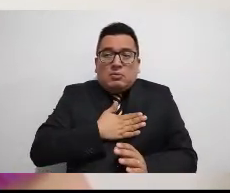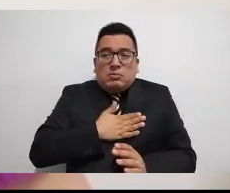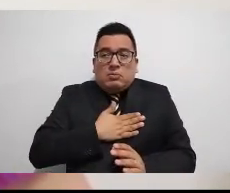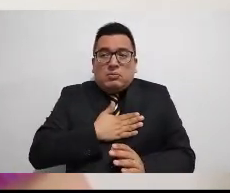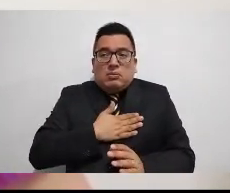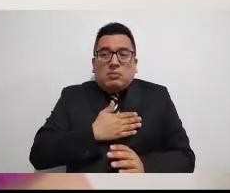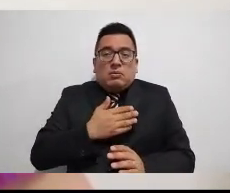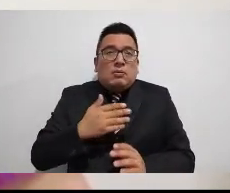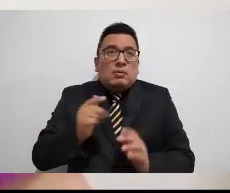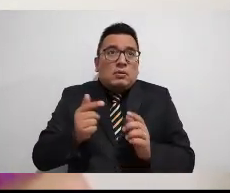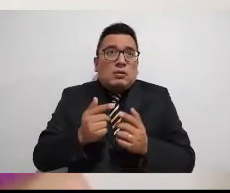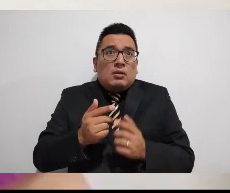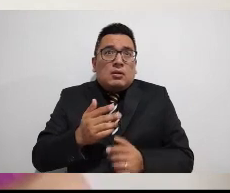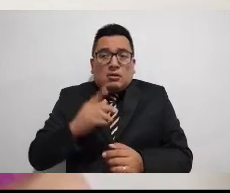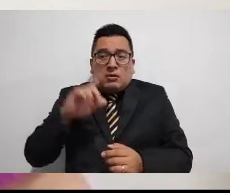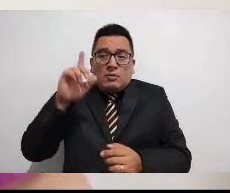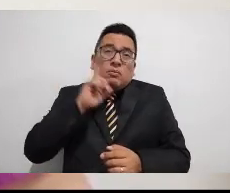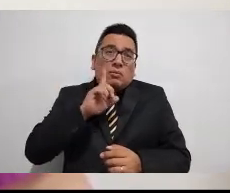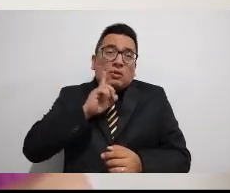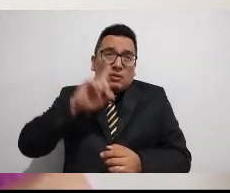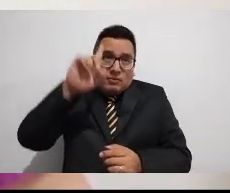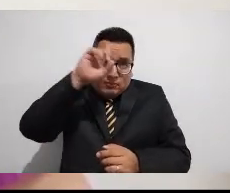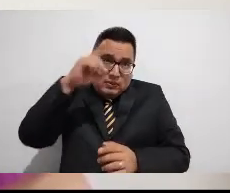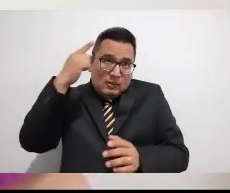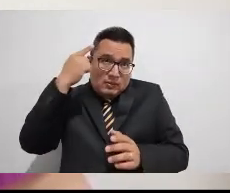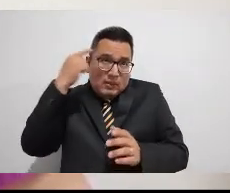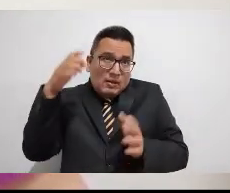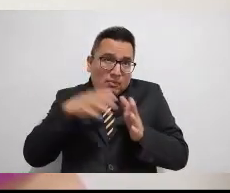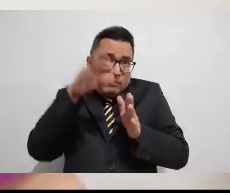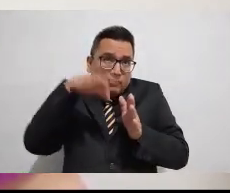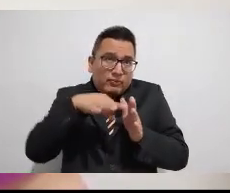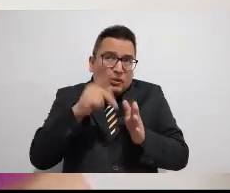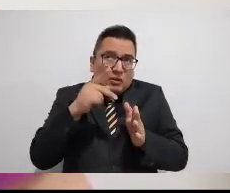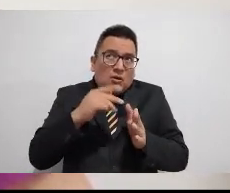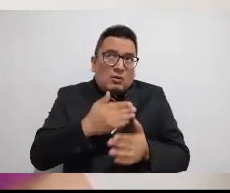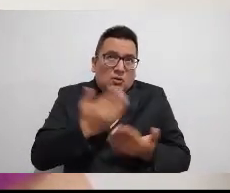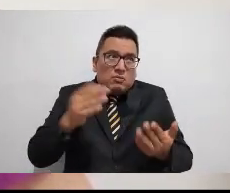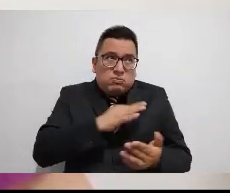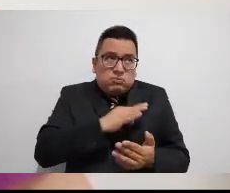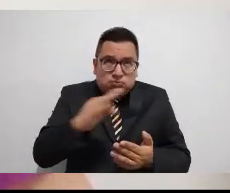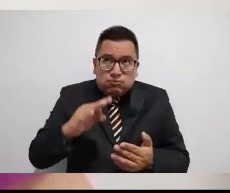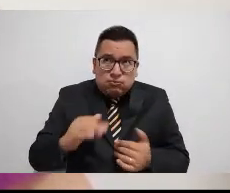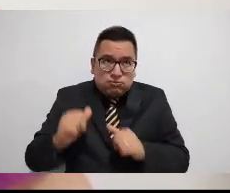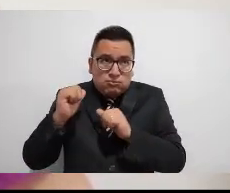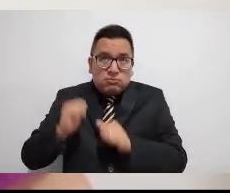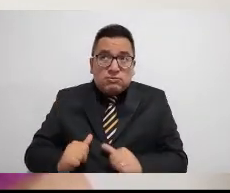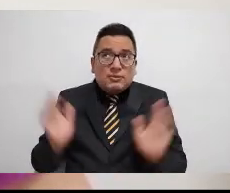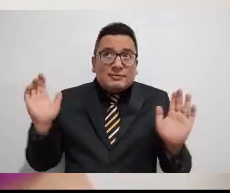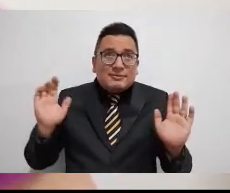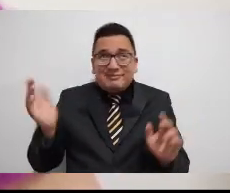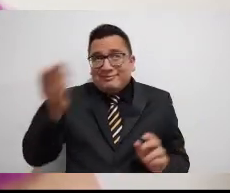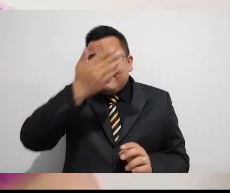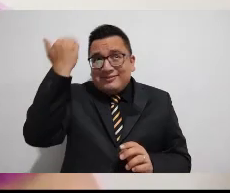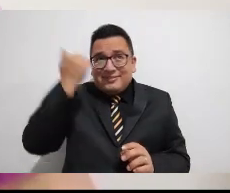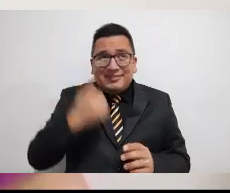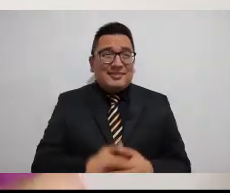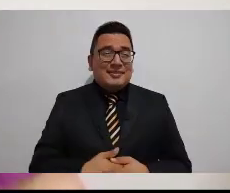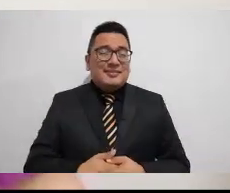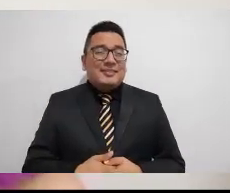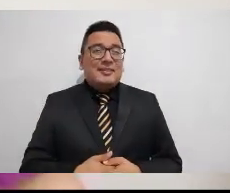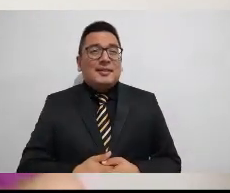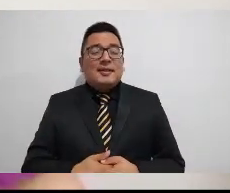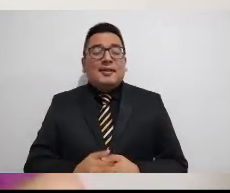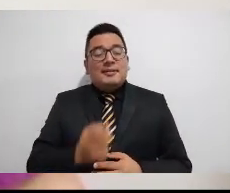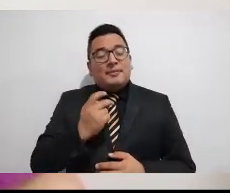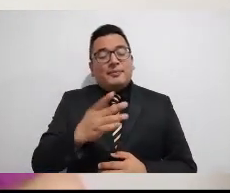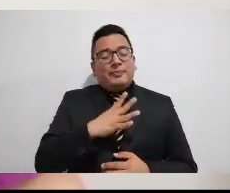cargo ahora en mi comunidad, soy consejera electoral, ¿no? Entonces, creo que hay